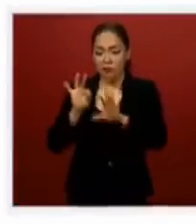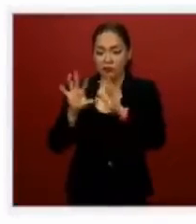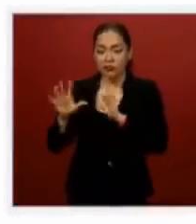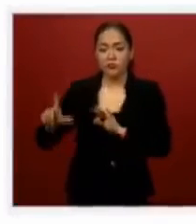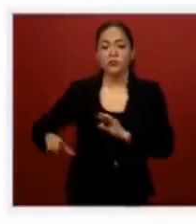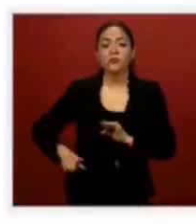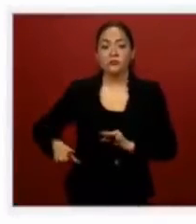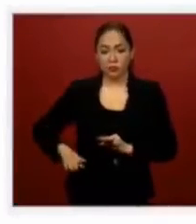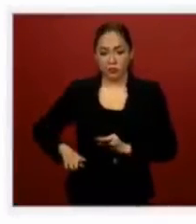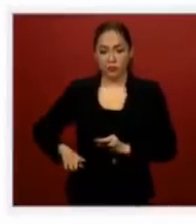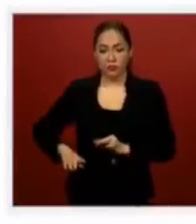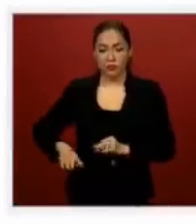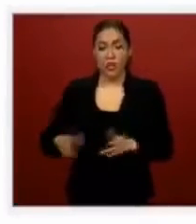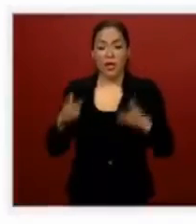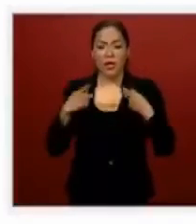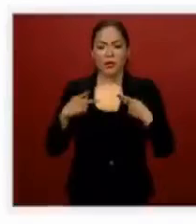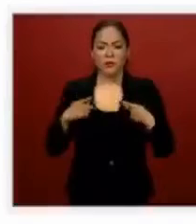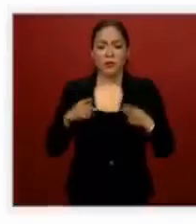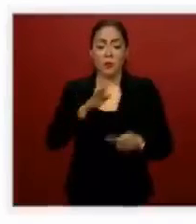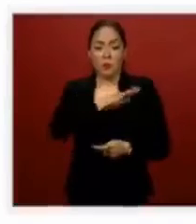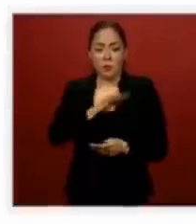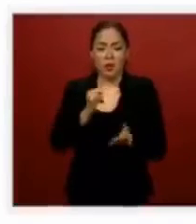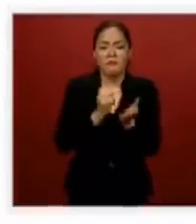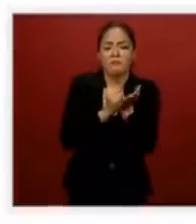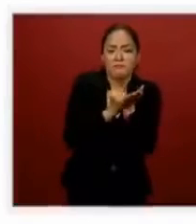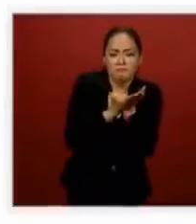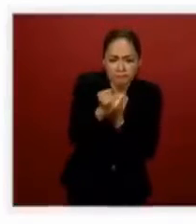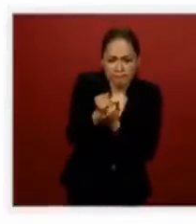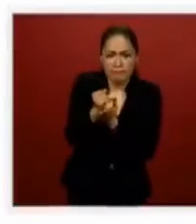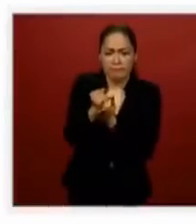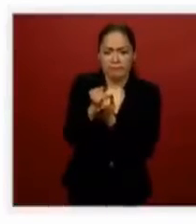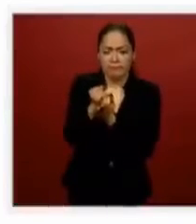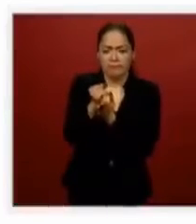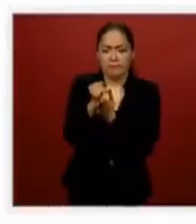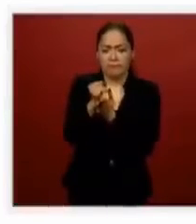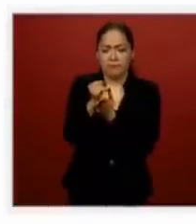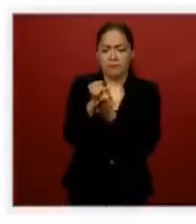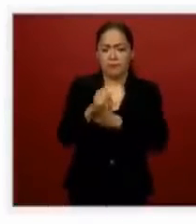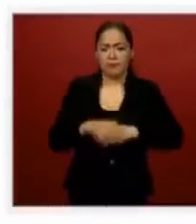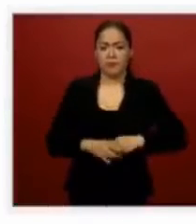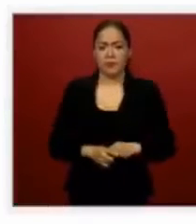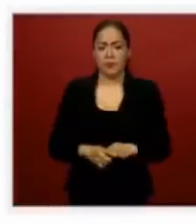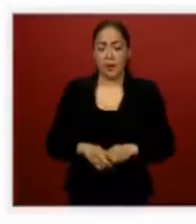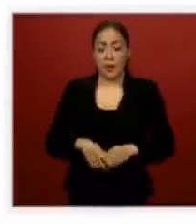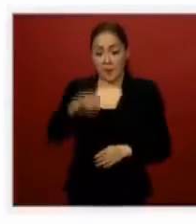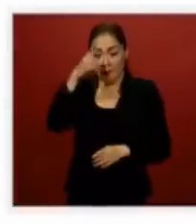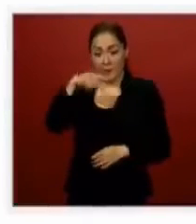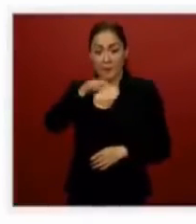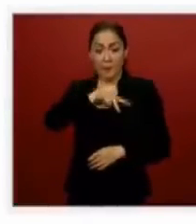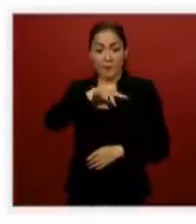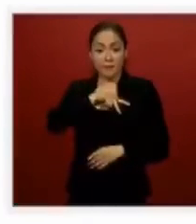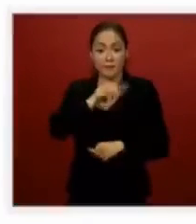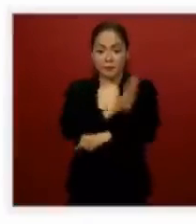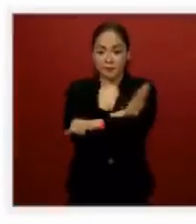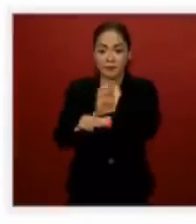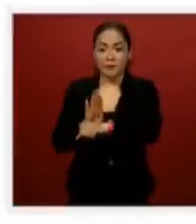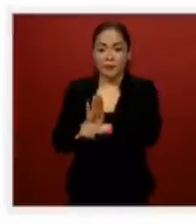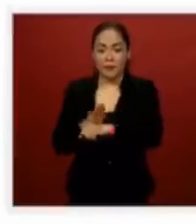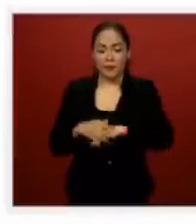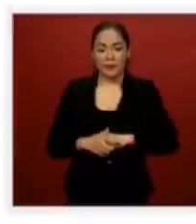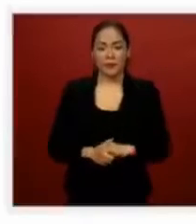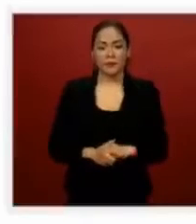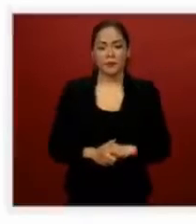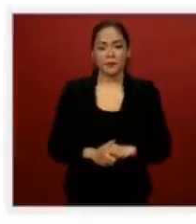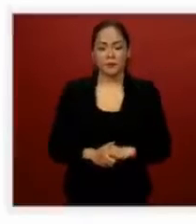tengan la posibilidad de decidir sobre cosas que tienen que ver y que le impactan directamente a su bienestar. Entonces